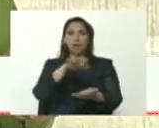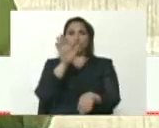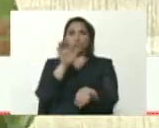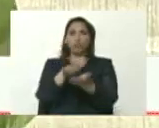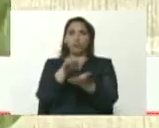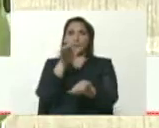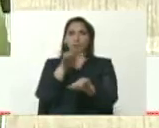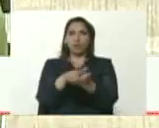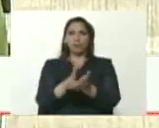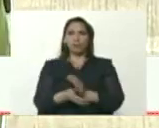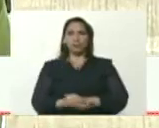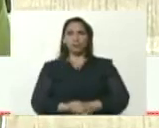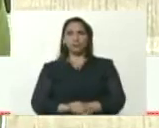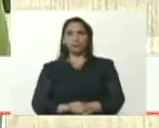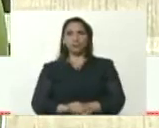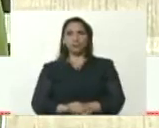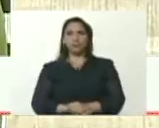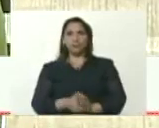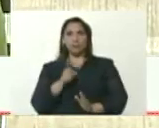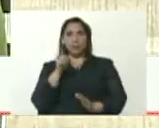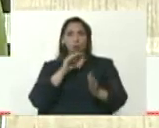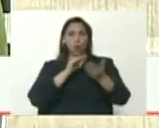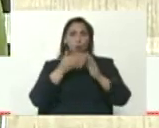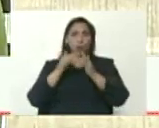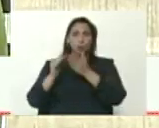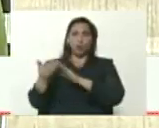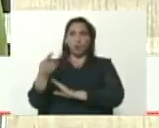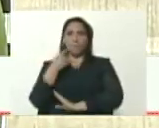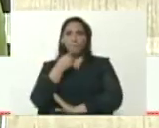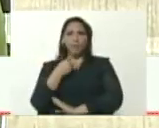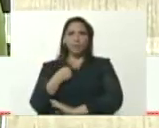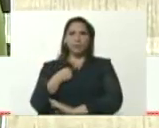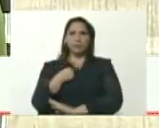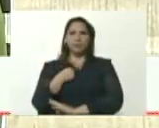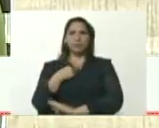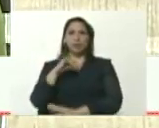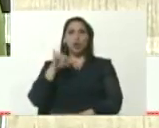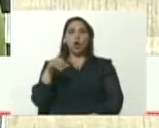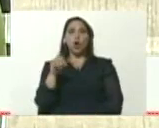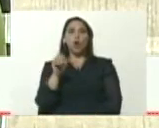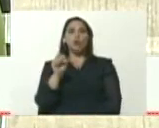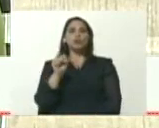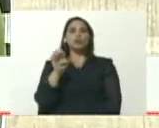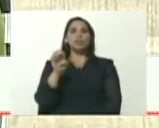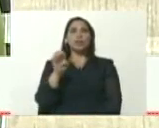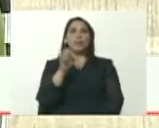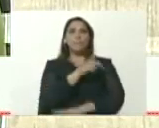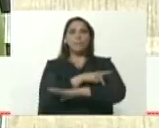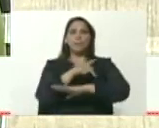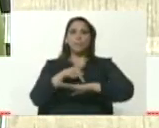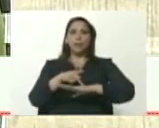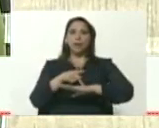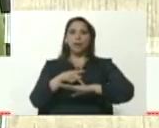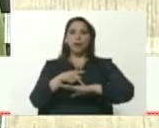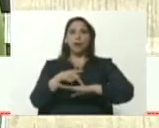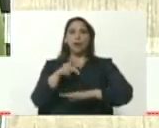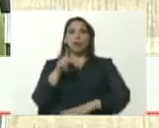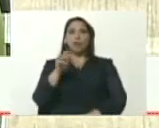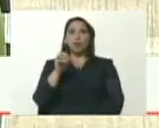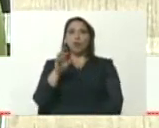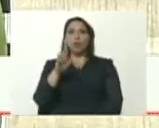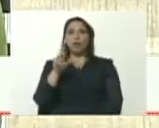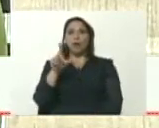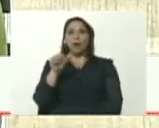Esparta. Allá en la comunidad me dicen, José Asunción Rodríguez, en la parroquia Por la Mar, municipio